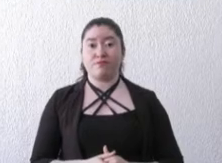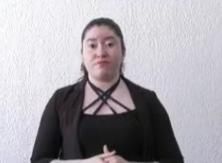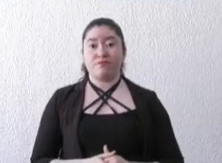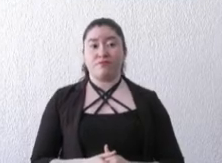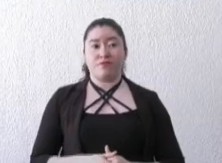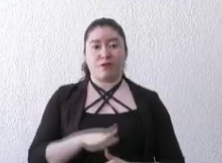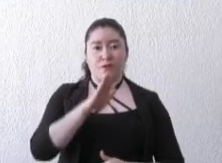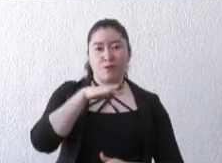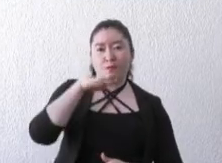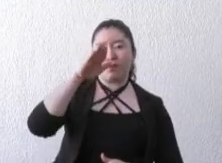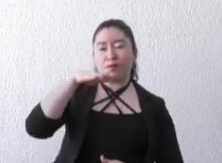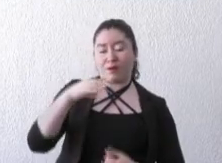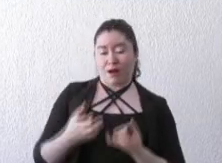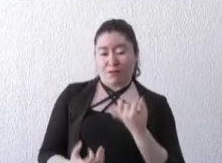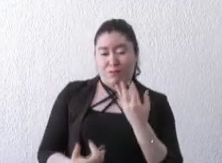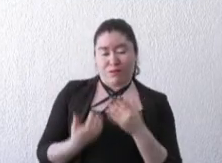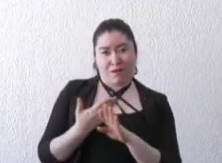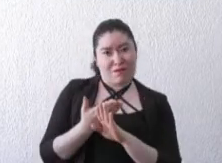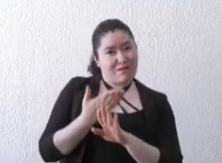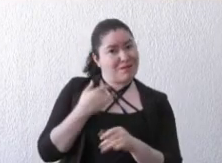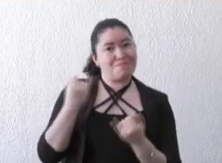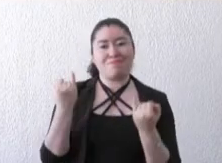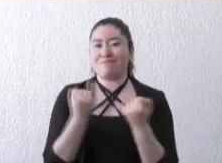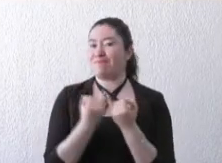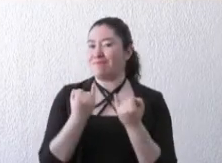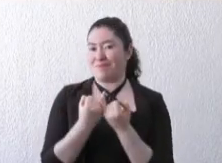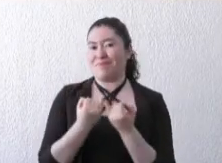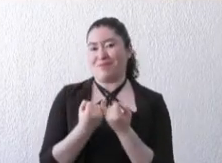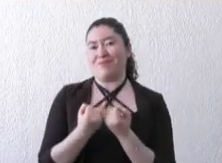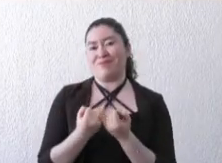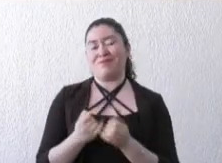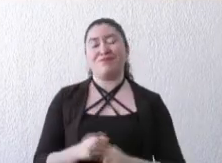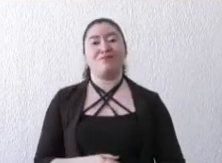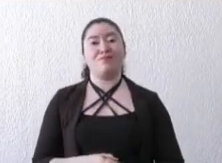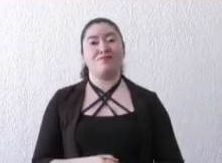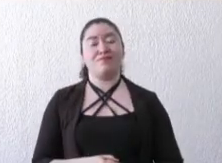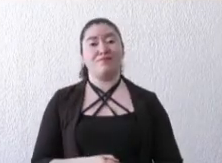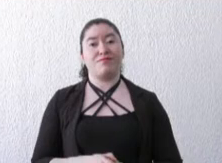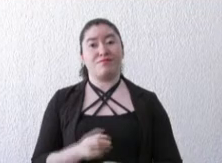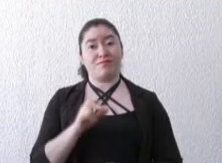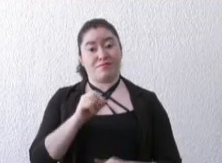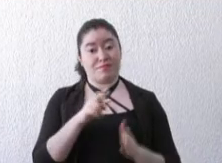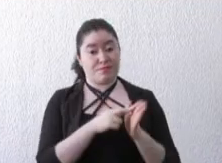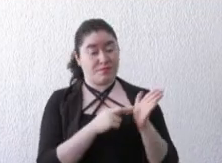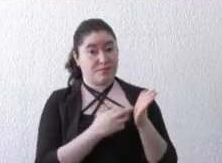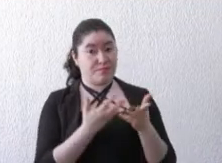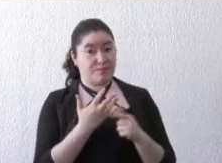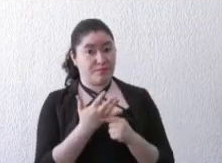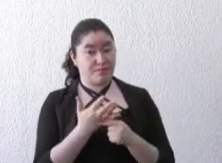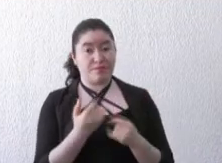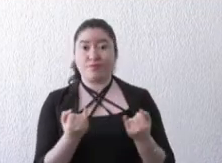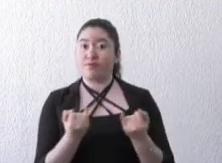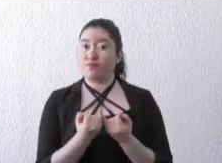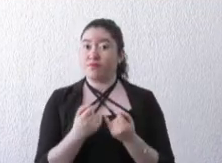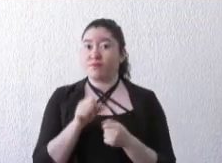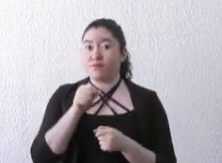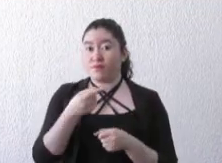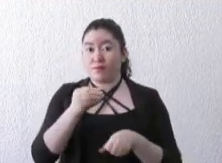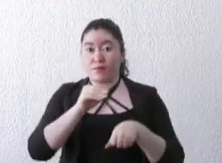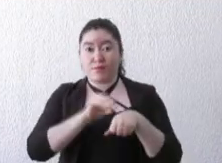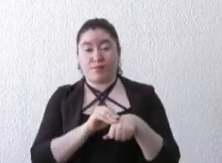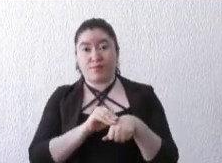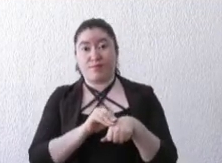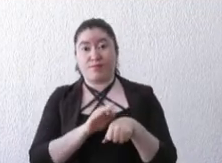antifuego, también como parte de las especificaciones. Esto es parte de la recimentación, algo de lo que se colocó en la zona